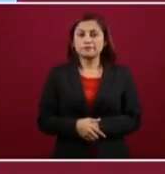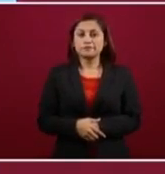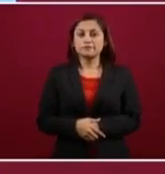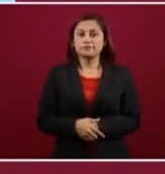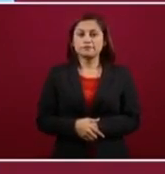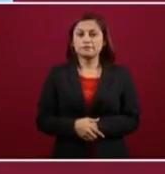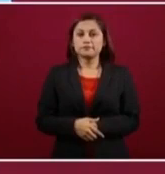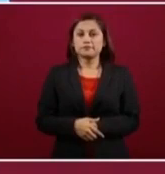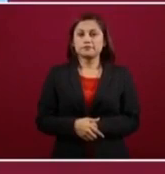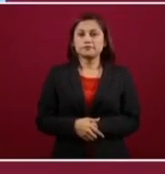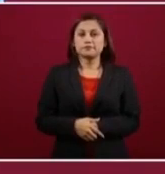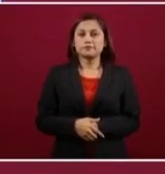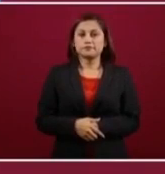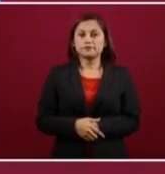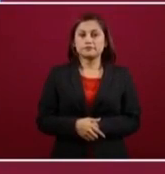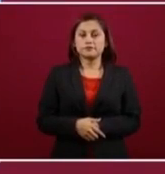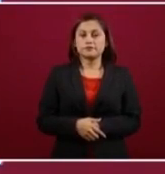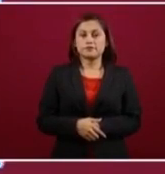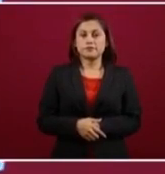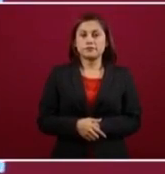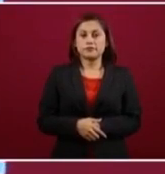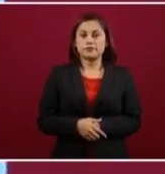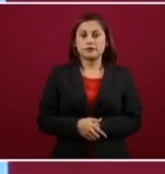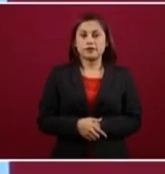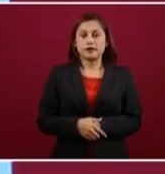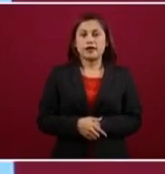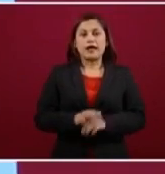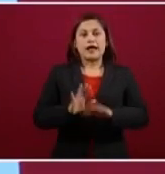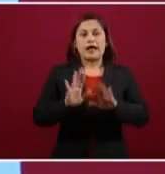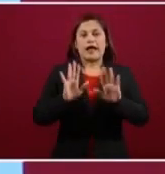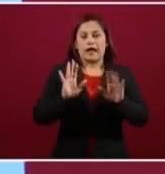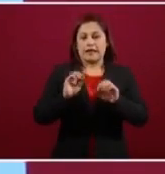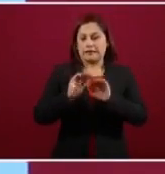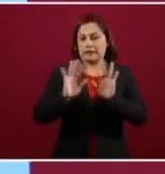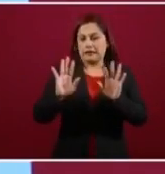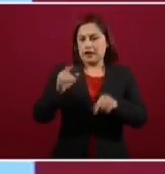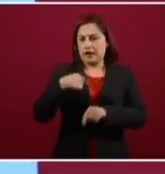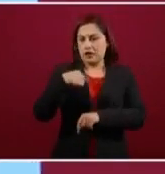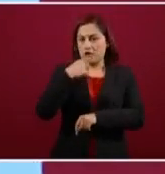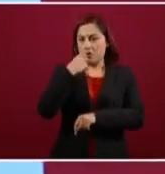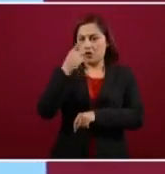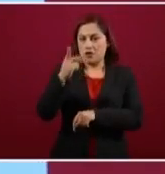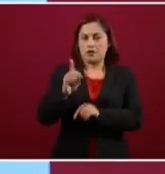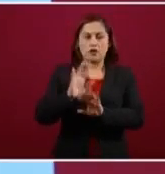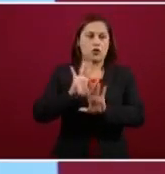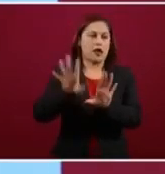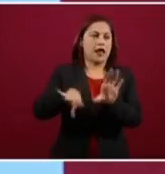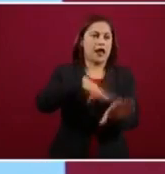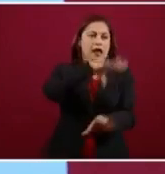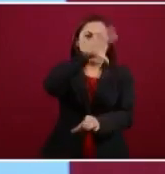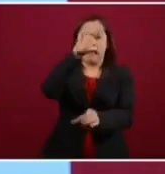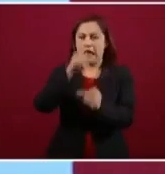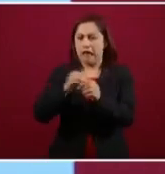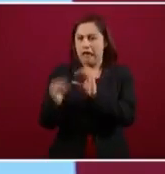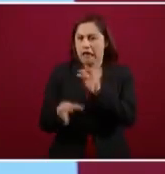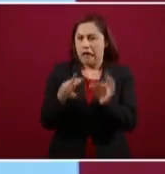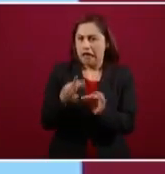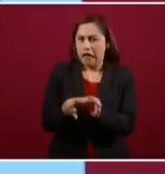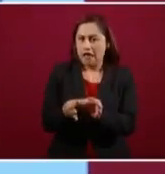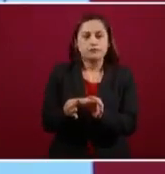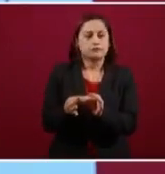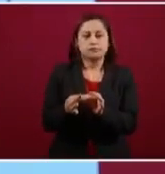quiere decir que todo esté resuelto. Hay problemas